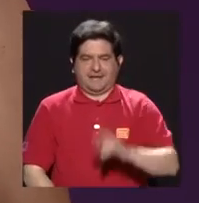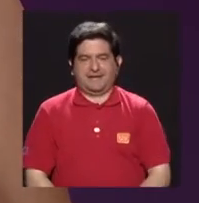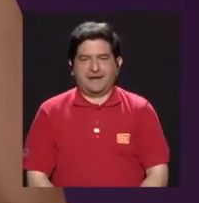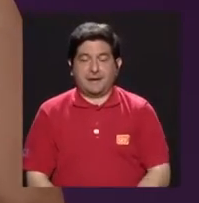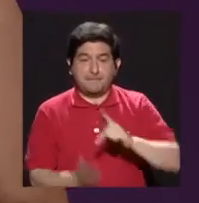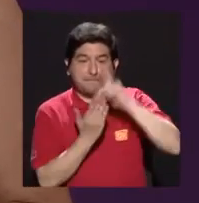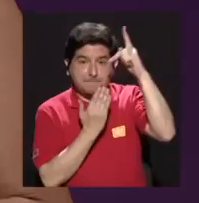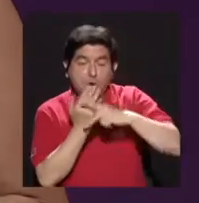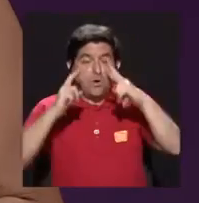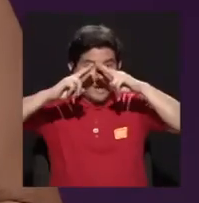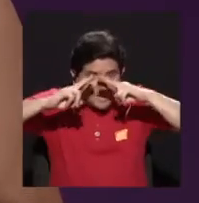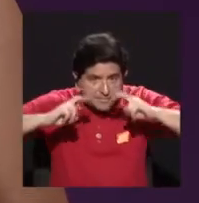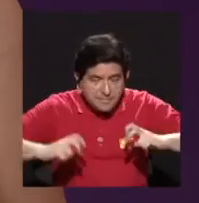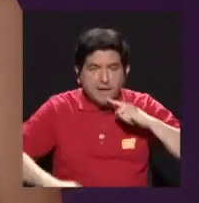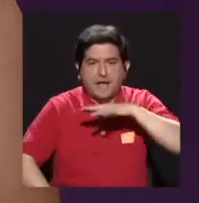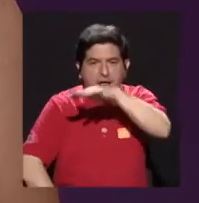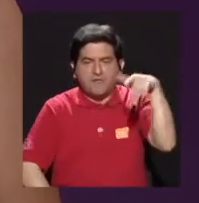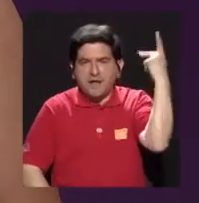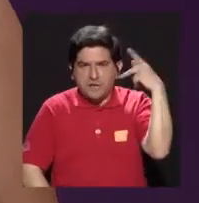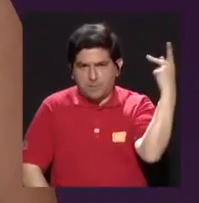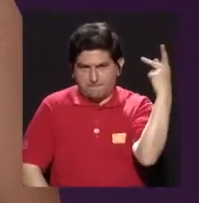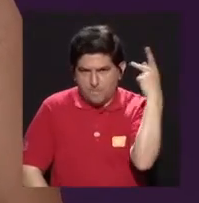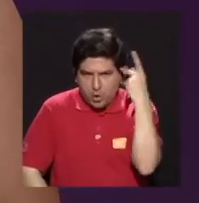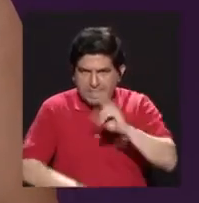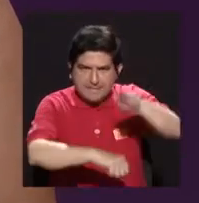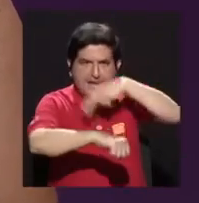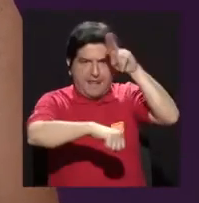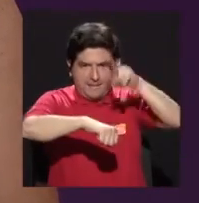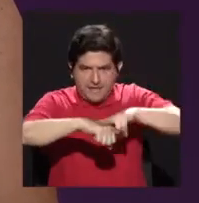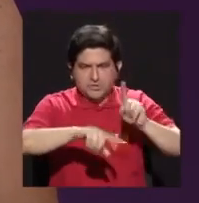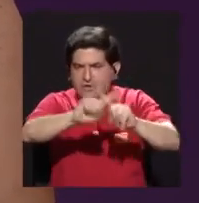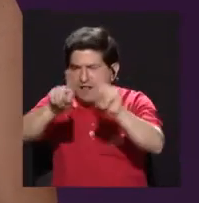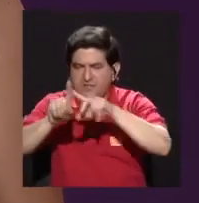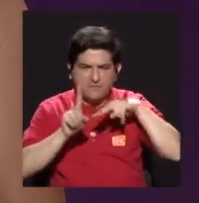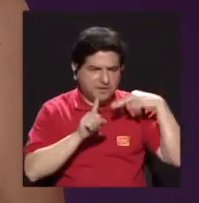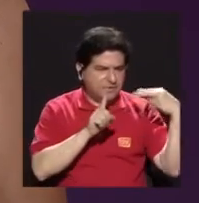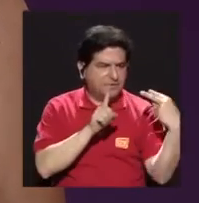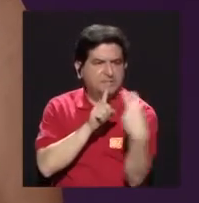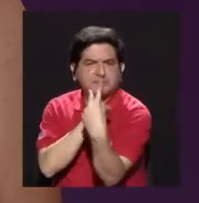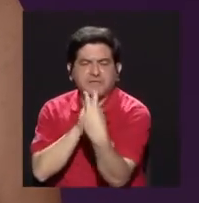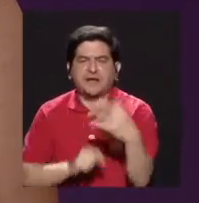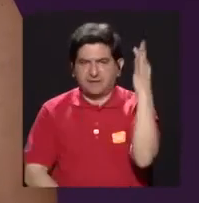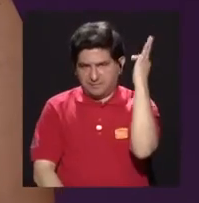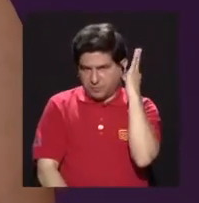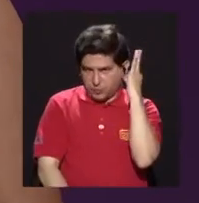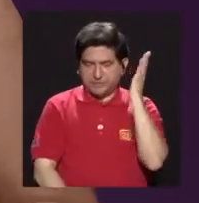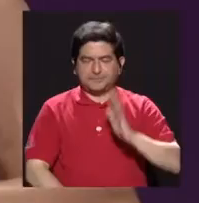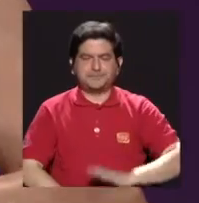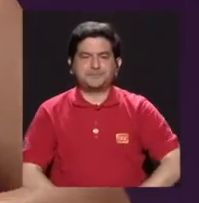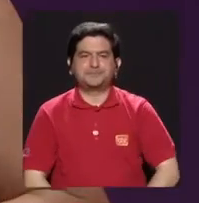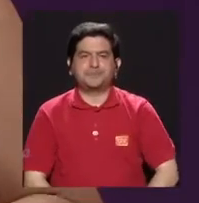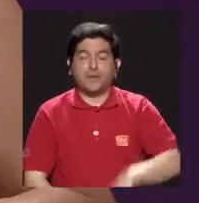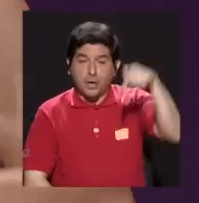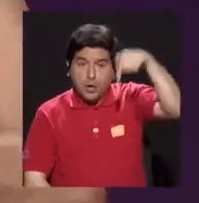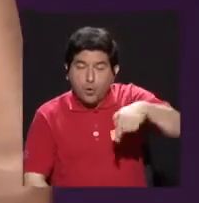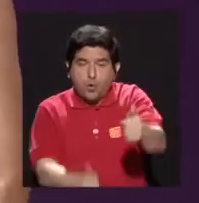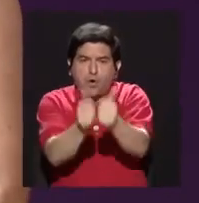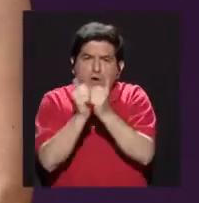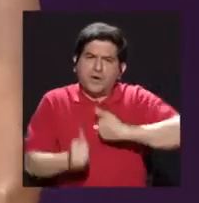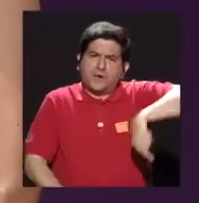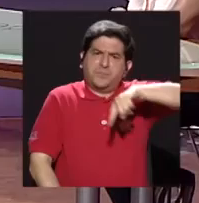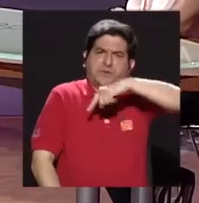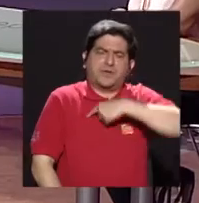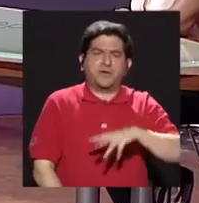Este es un programa de análisis de la realidad política nacional desde diversas miradas femeninas. Hoy nos